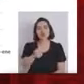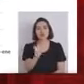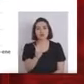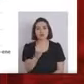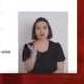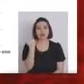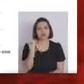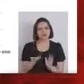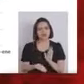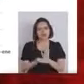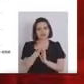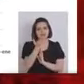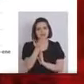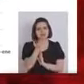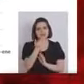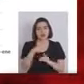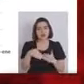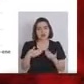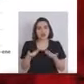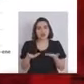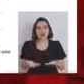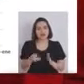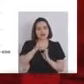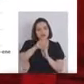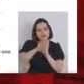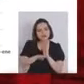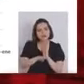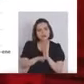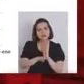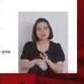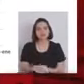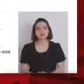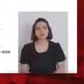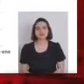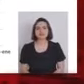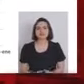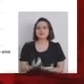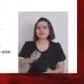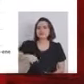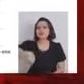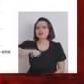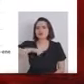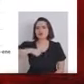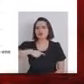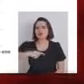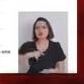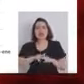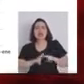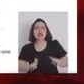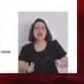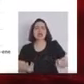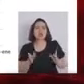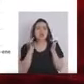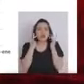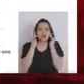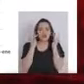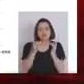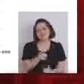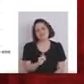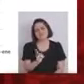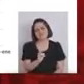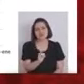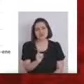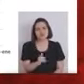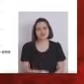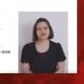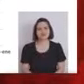esas 180 camas libres están desperdigadas, por decirlo así, longitudinalmente a todas las regiones chilenas, o